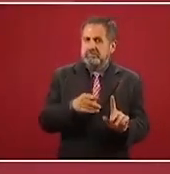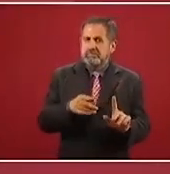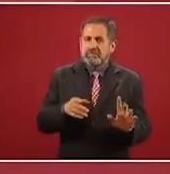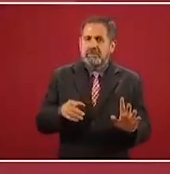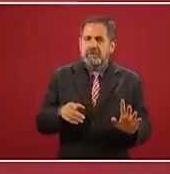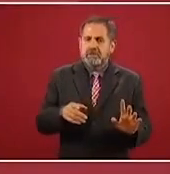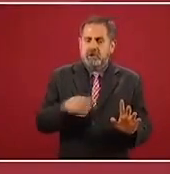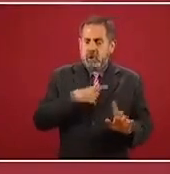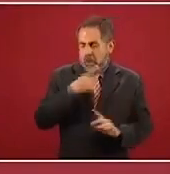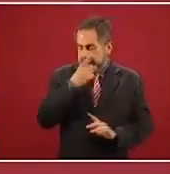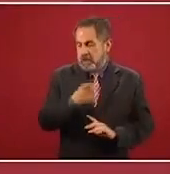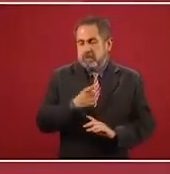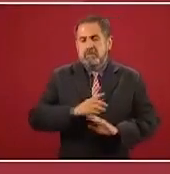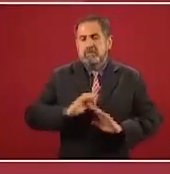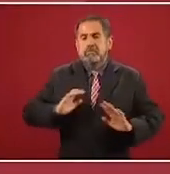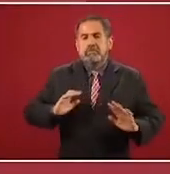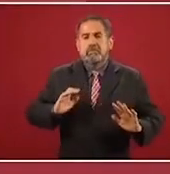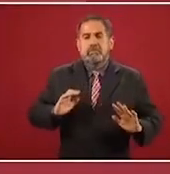porque